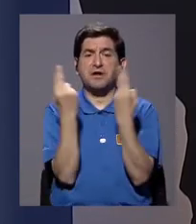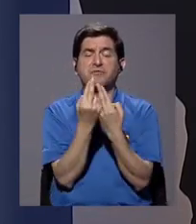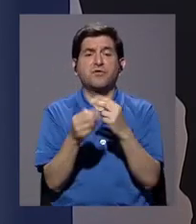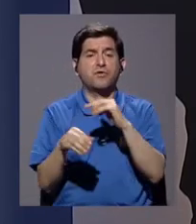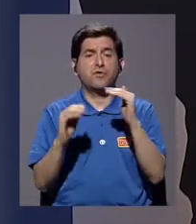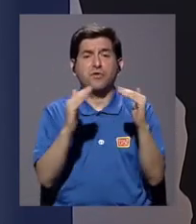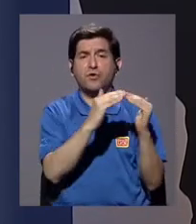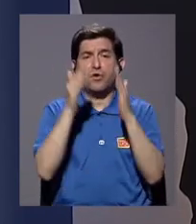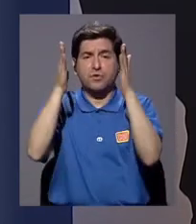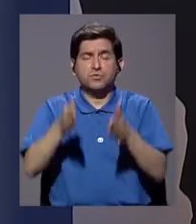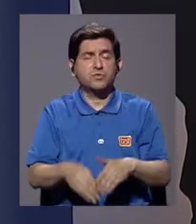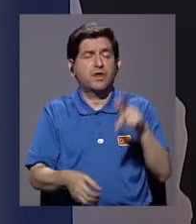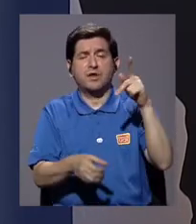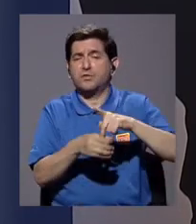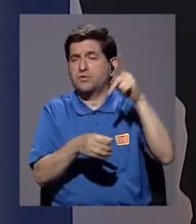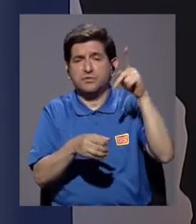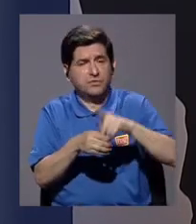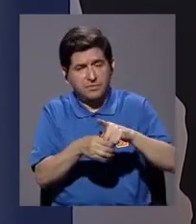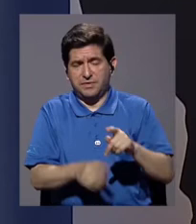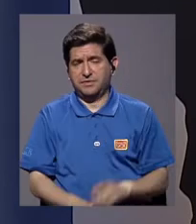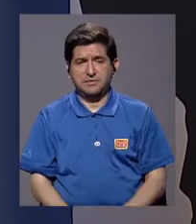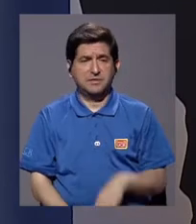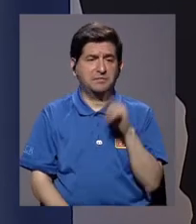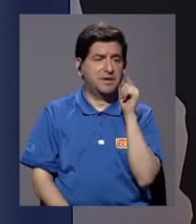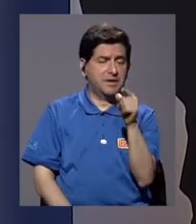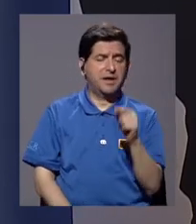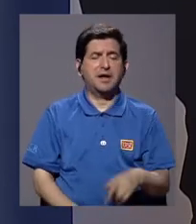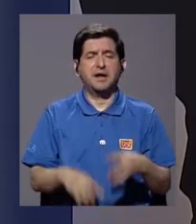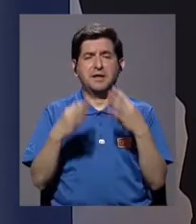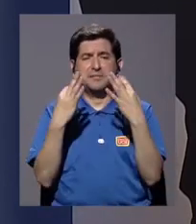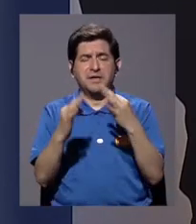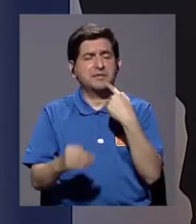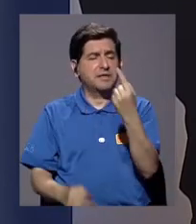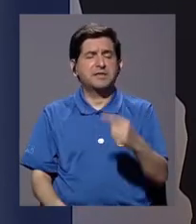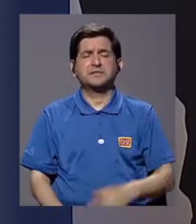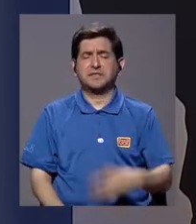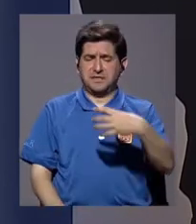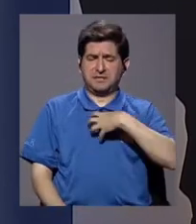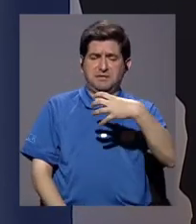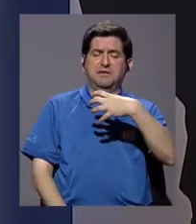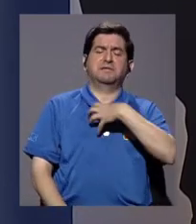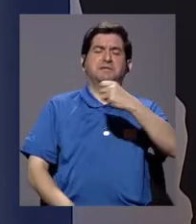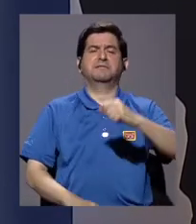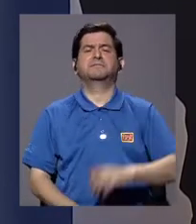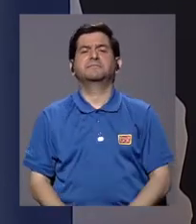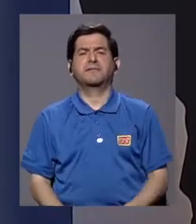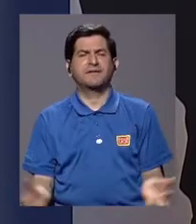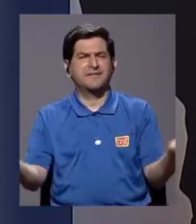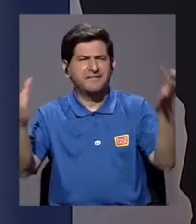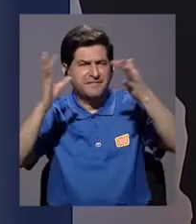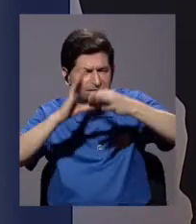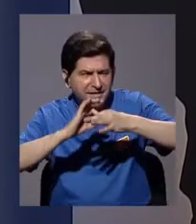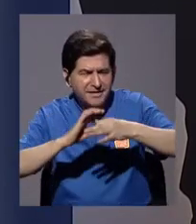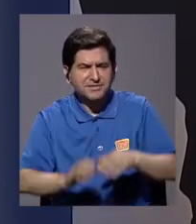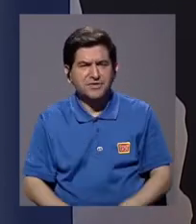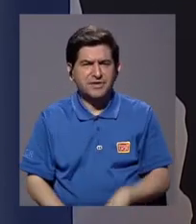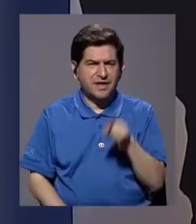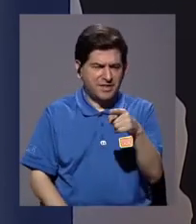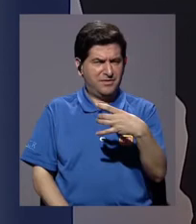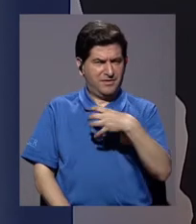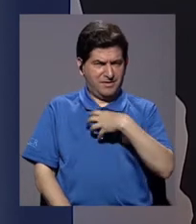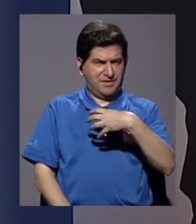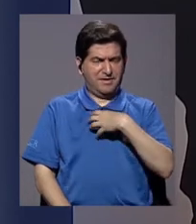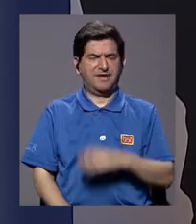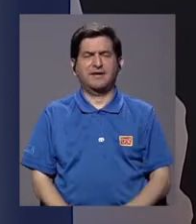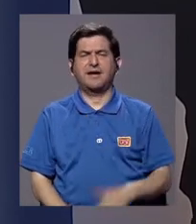cuando la ciudadanía no toca la puerta del dintel para vociferar sus indignaciones. A propósito de esas